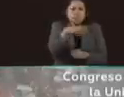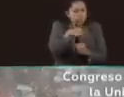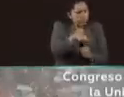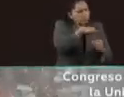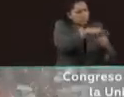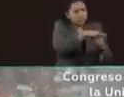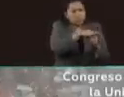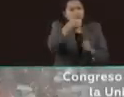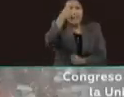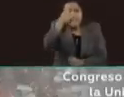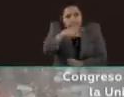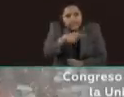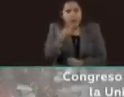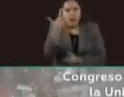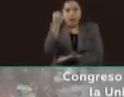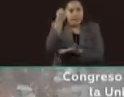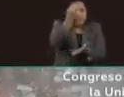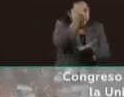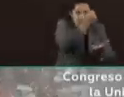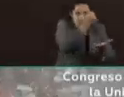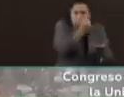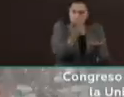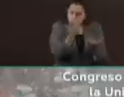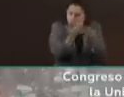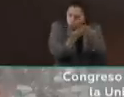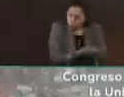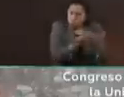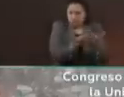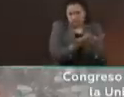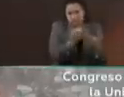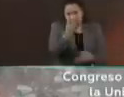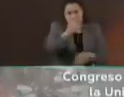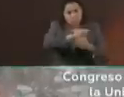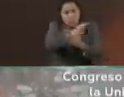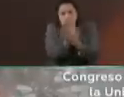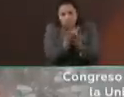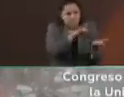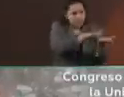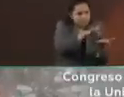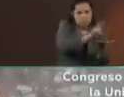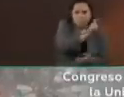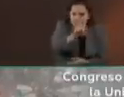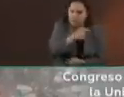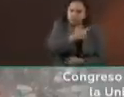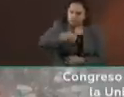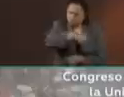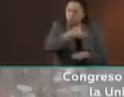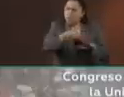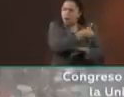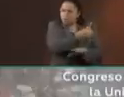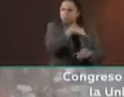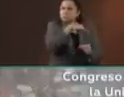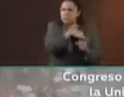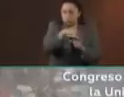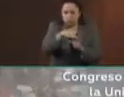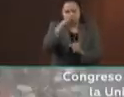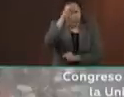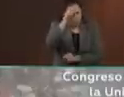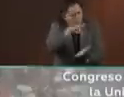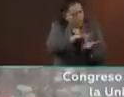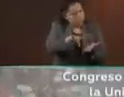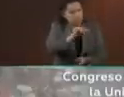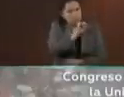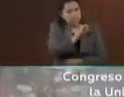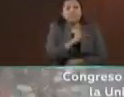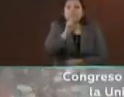con recursos suficientes para dichos programas sociales. Incluso los verdes votamos e impulsamos que en el